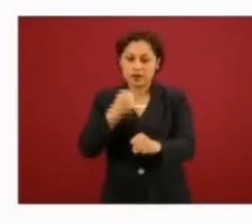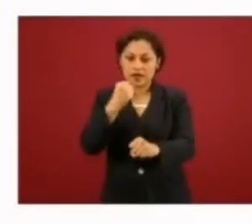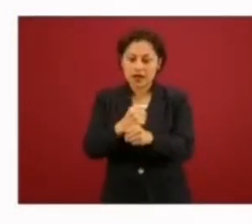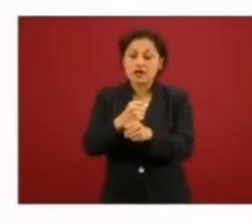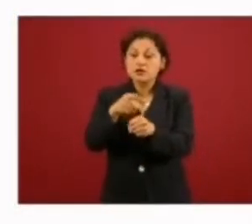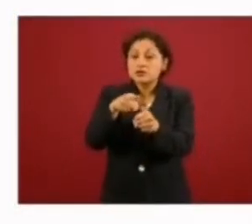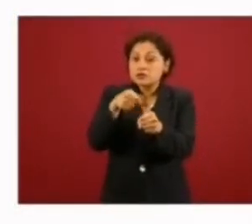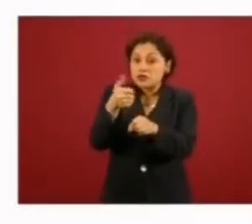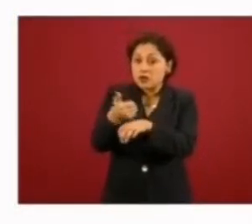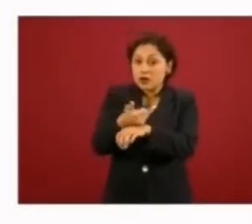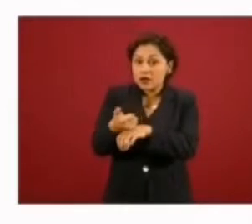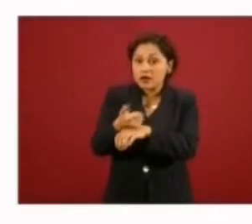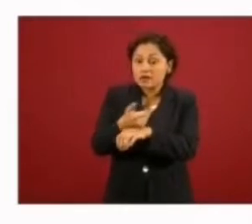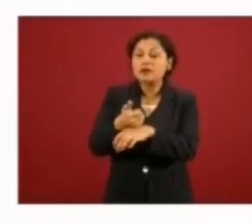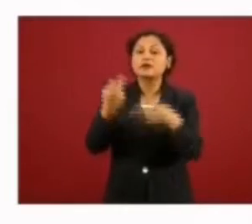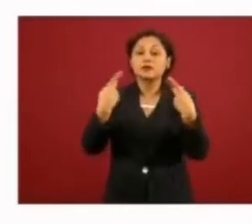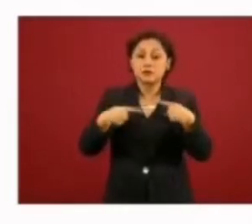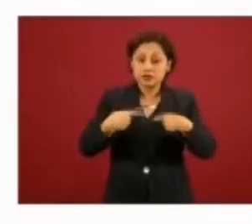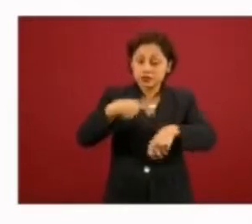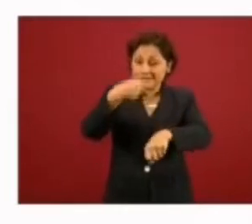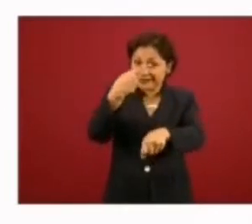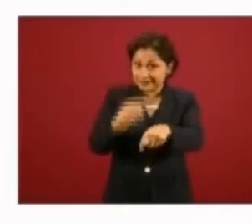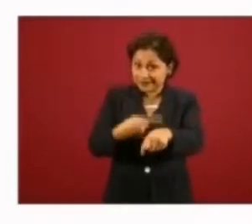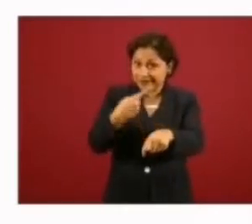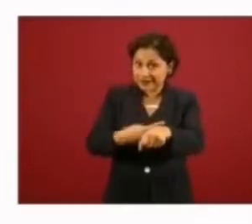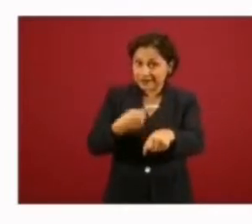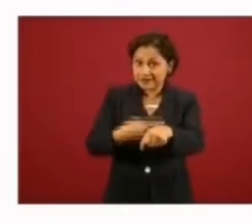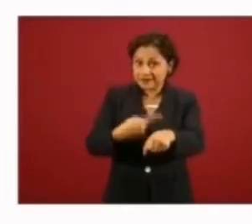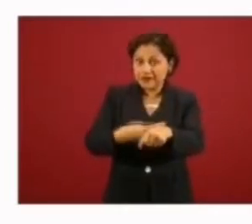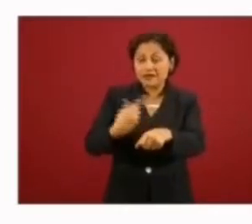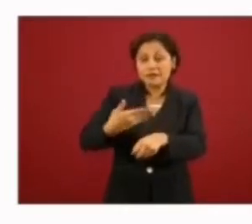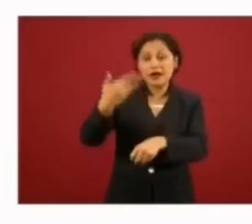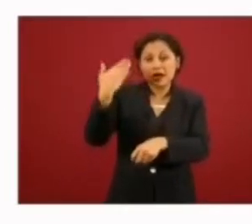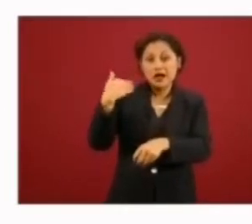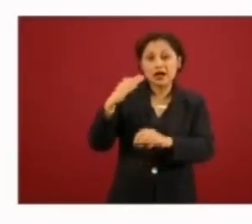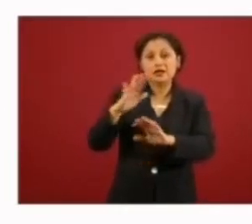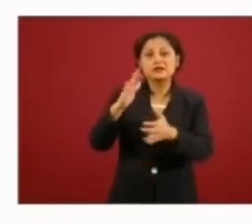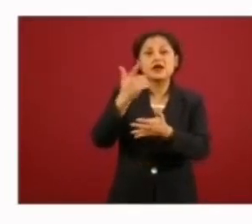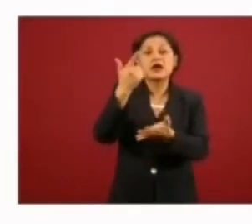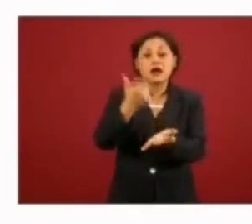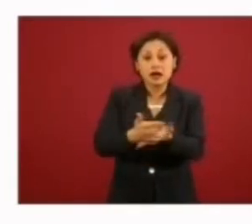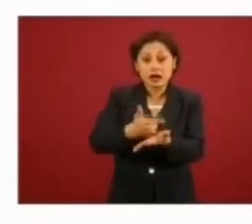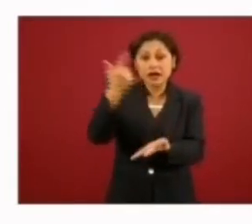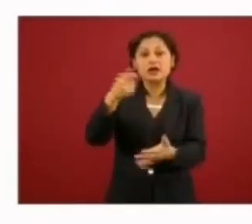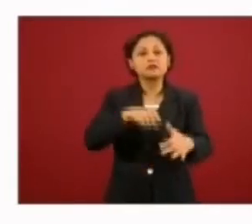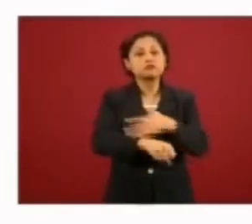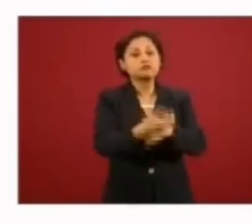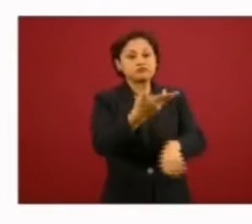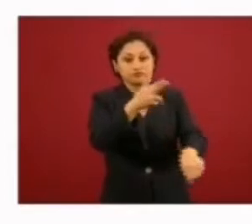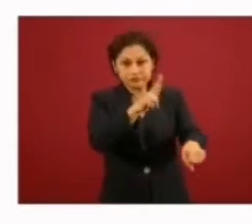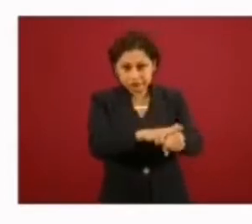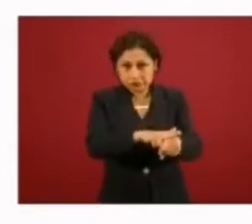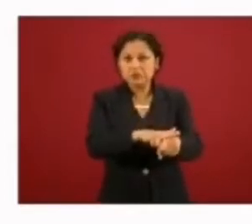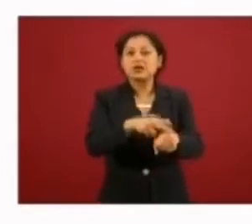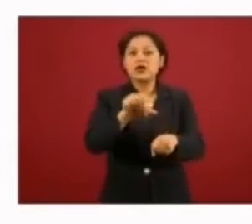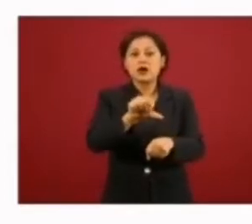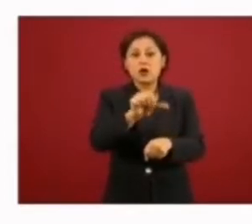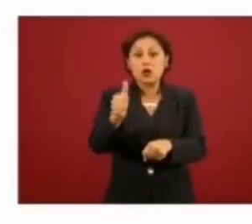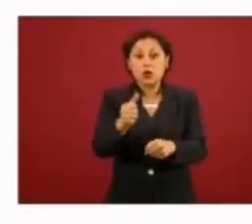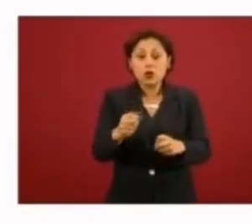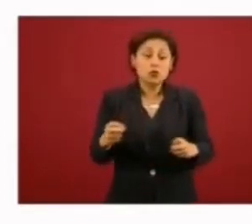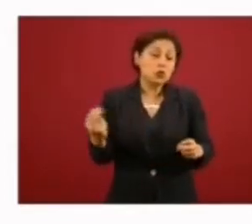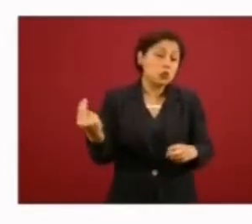amarillas personas con enfermedad suficientemente grave para requerir hospitalización, no todos en la terapia intensiva, no todos son